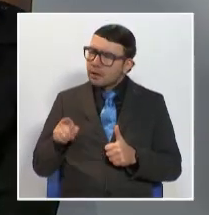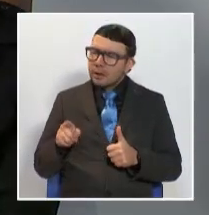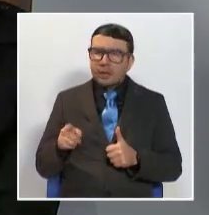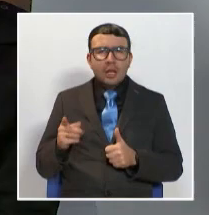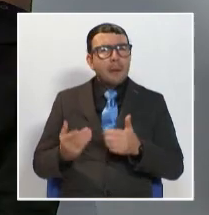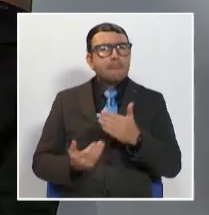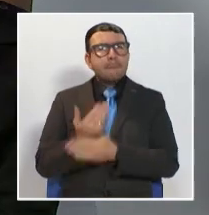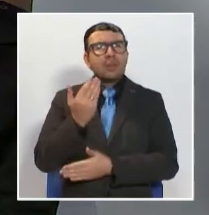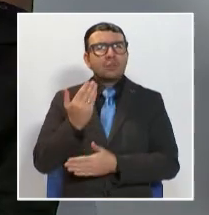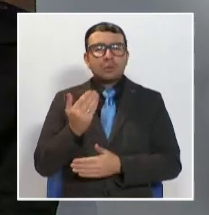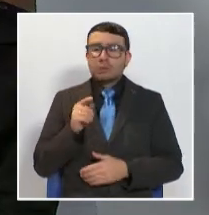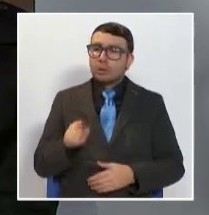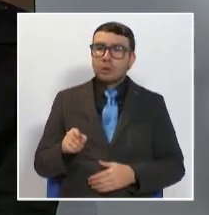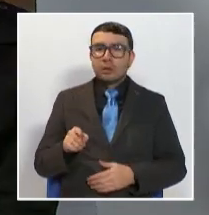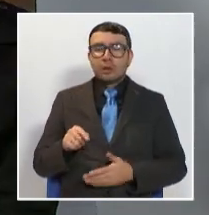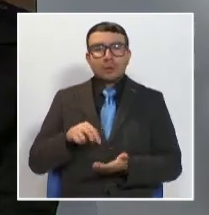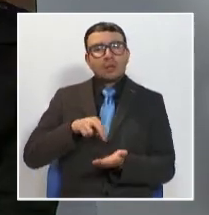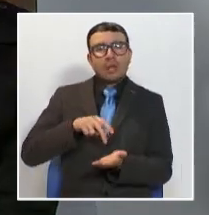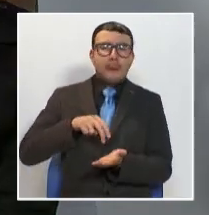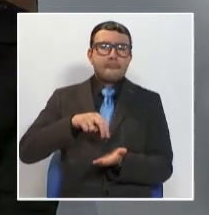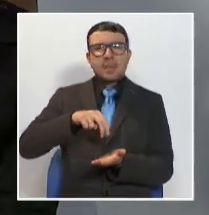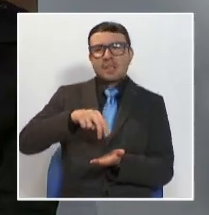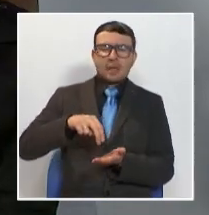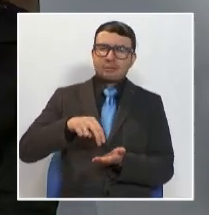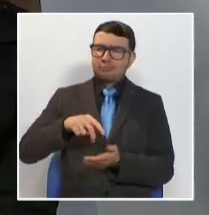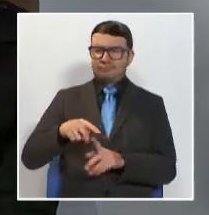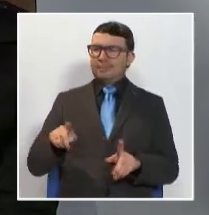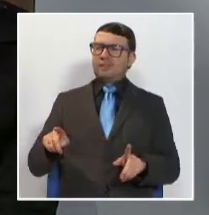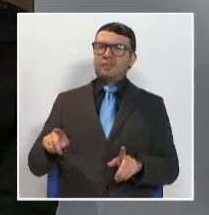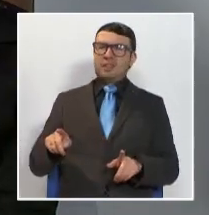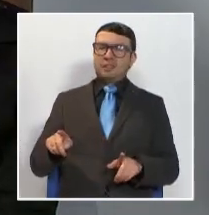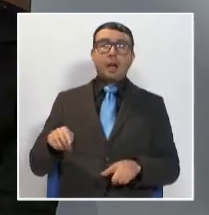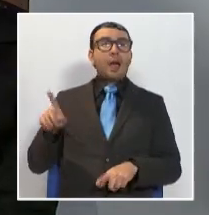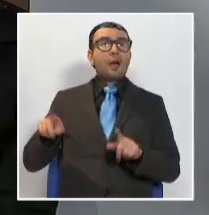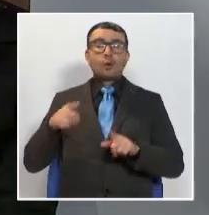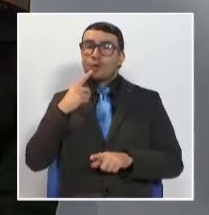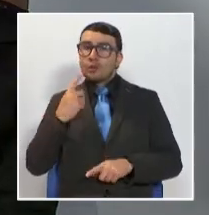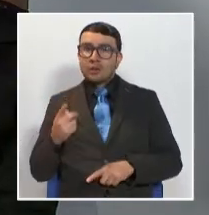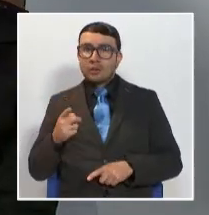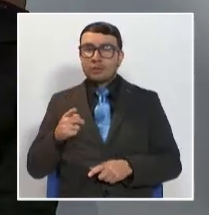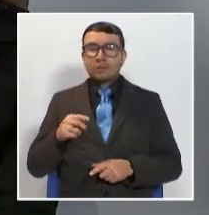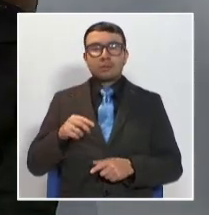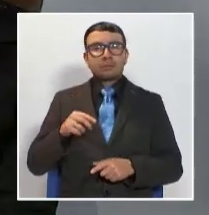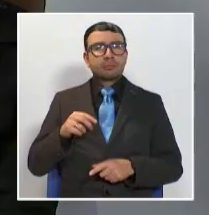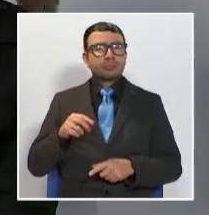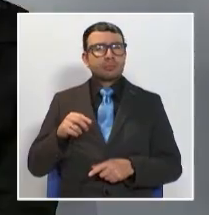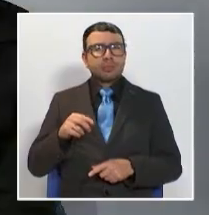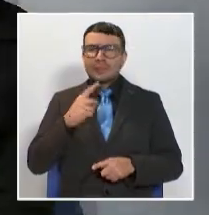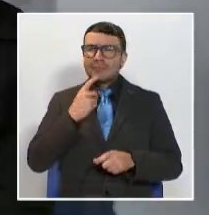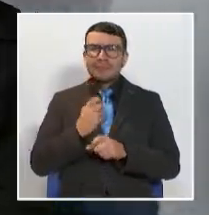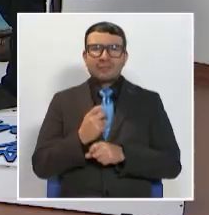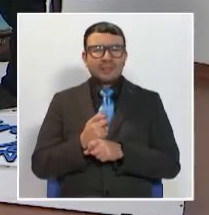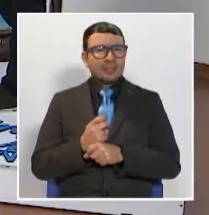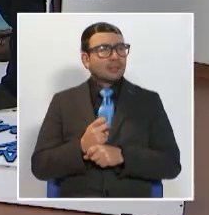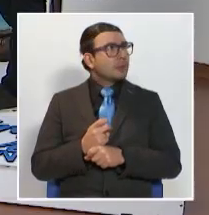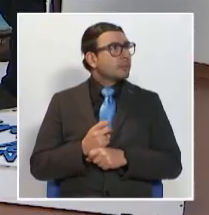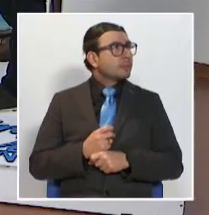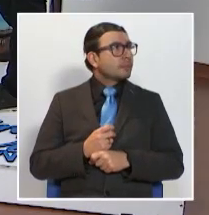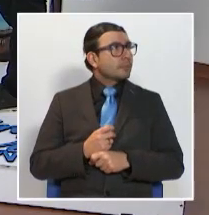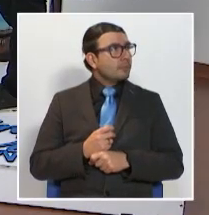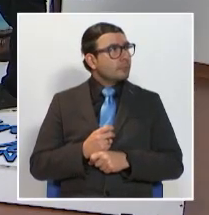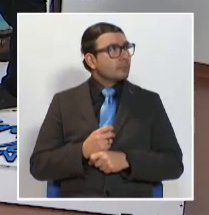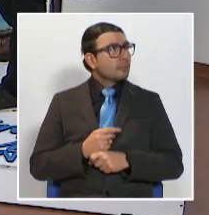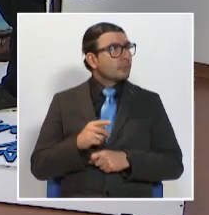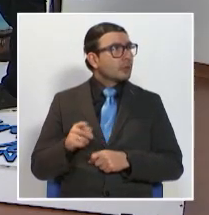comenzó a caminar en una forma que se dice popularmente muy rengo. ¿Cómo lo hacía? Porque usted no... El caminado de él era más